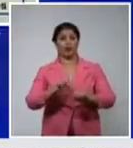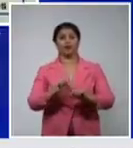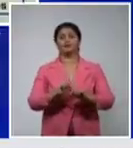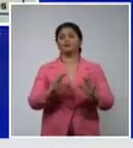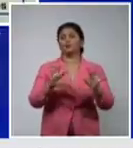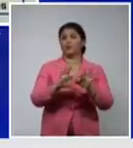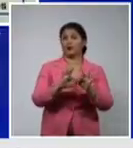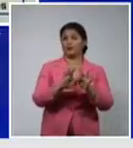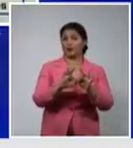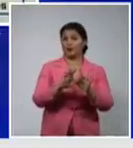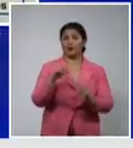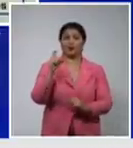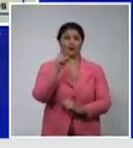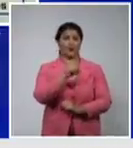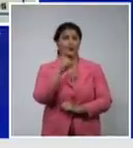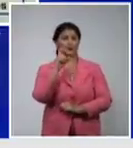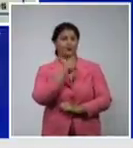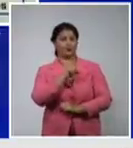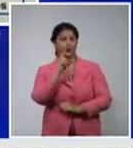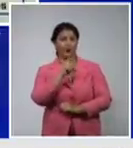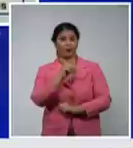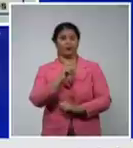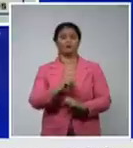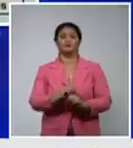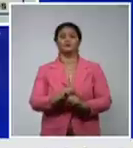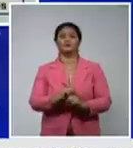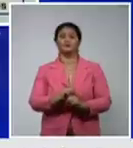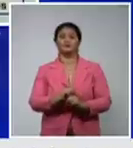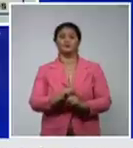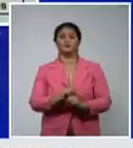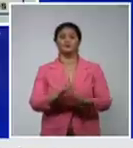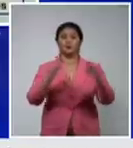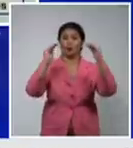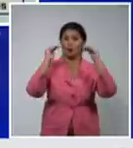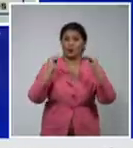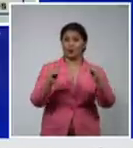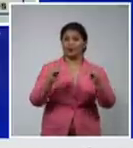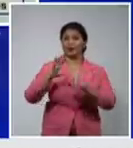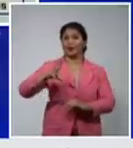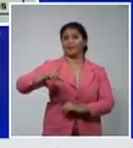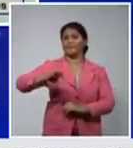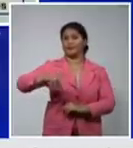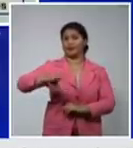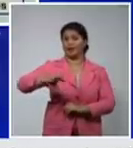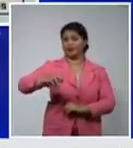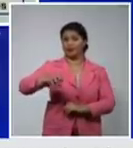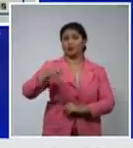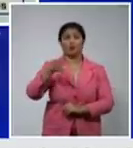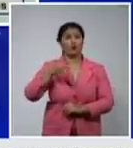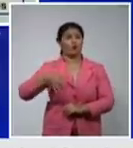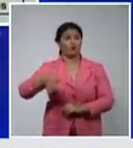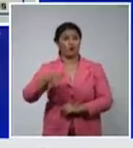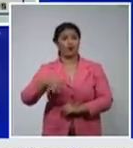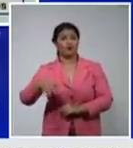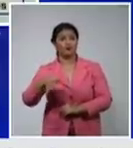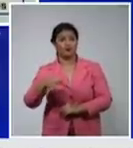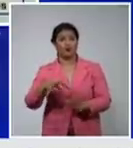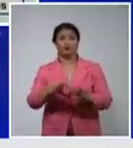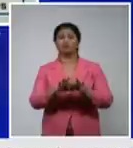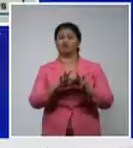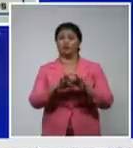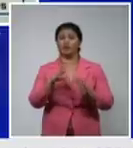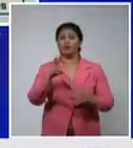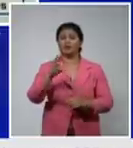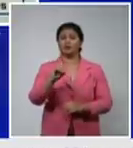Guanabacoa, Cotorro. Después entonces viene Pinar del Río, municipio con una tasa de